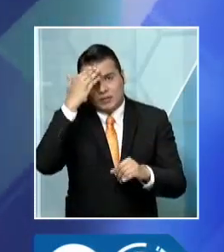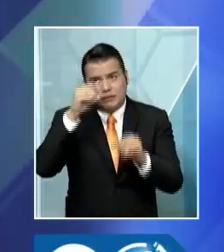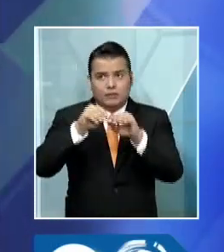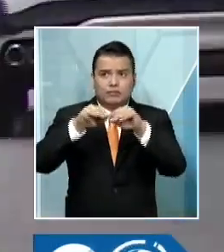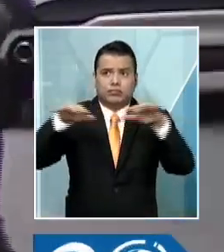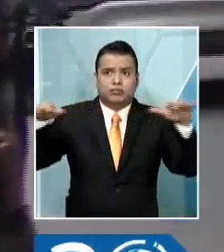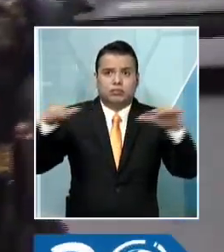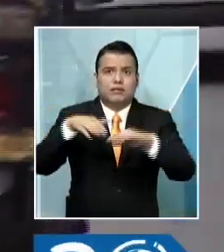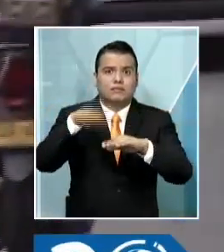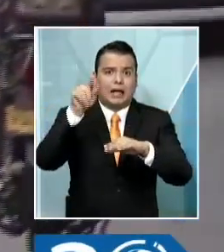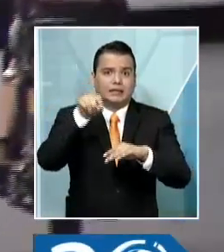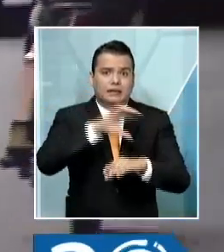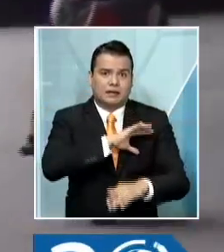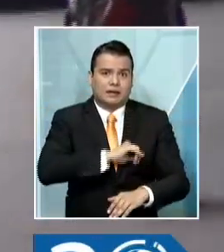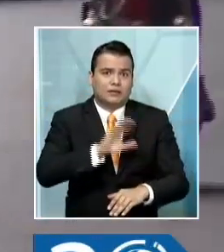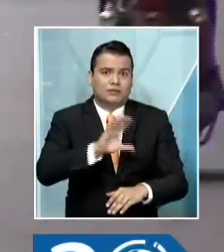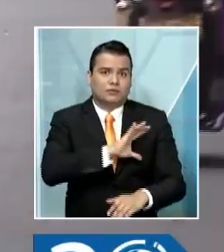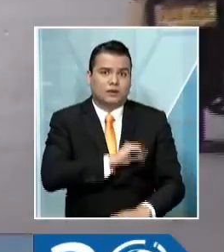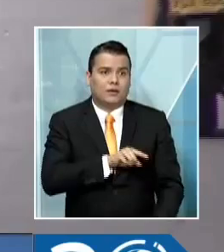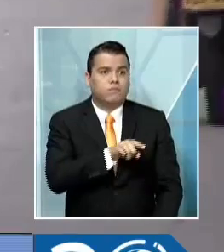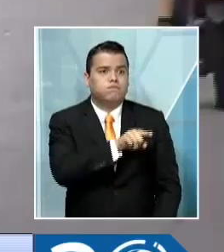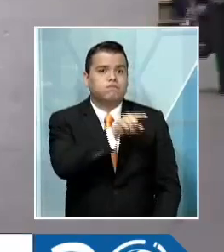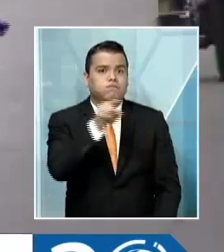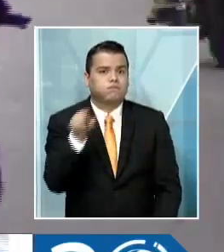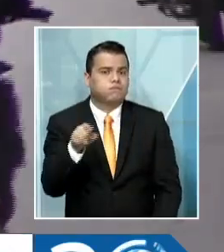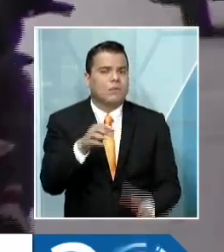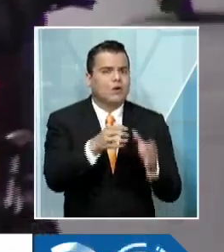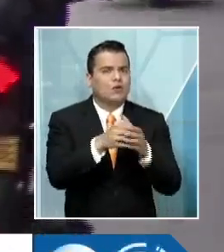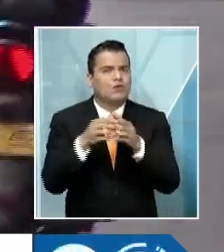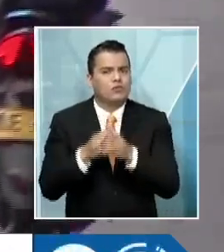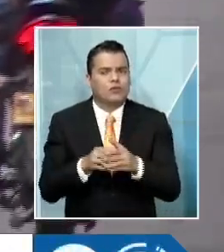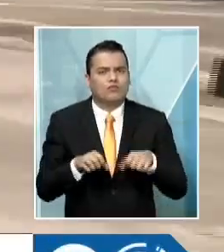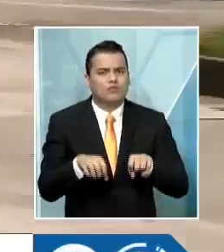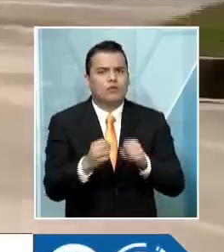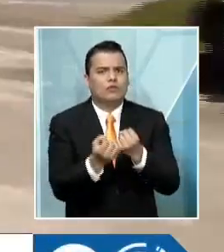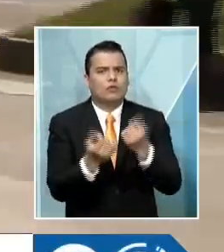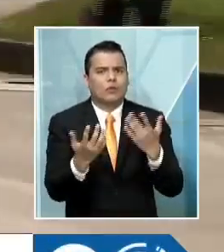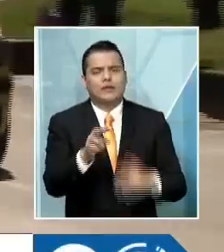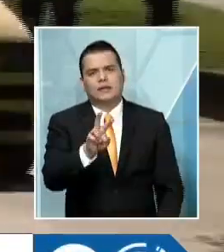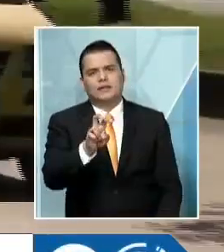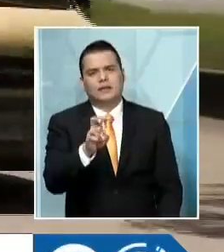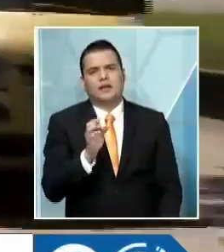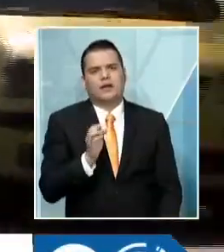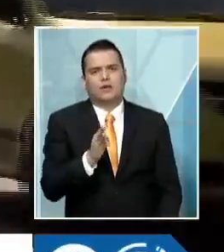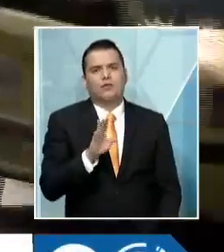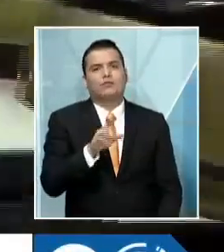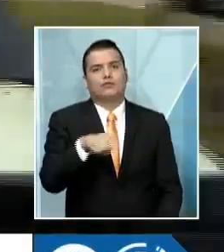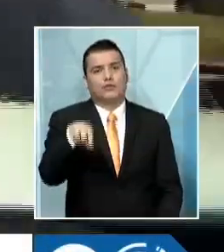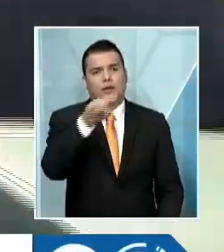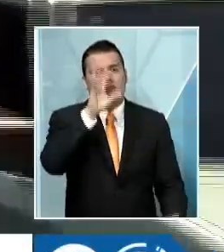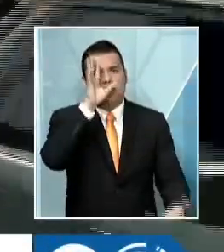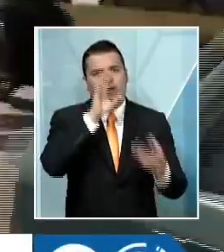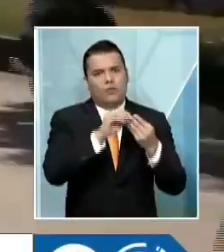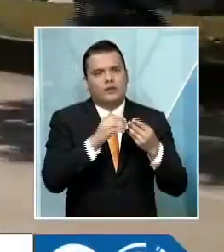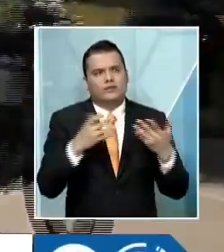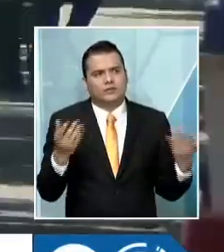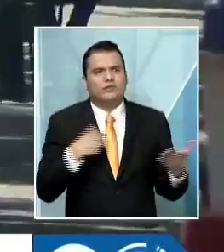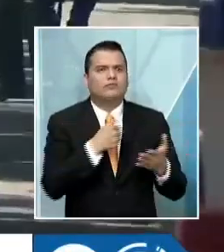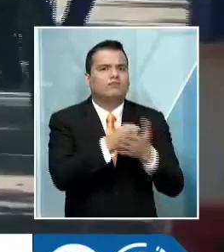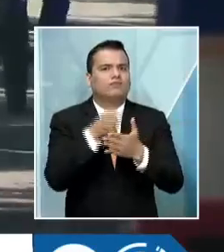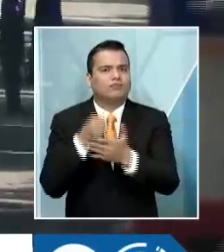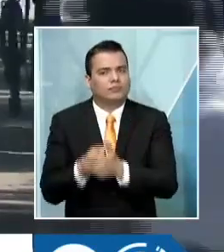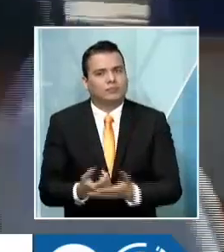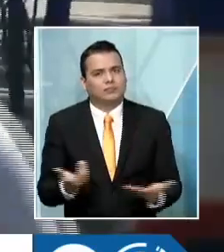nuestra ciudad. En esta ciudad hay constituidos 7 clubes organizados de motociclistas que se unen a la campaña para